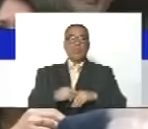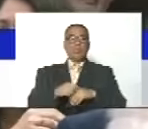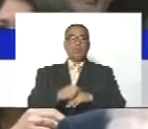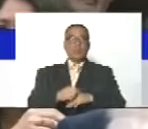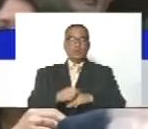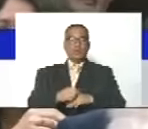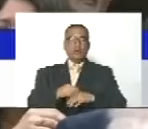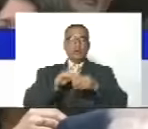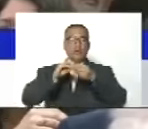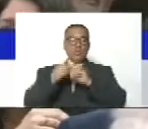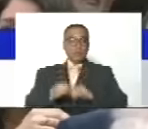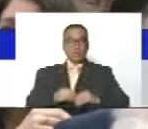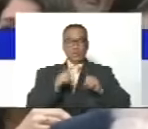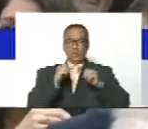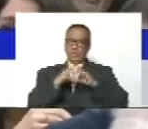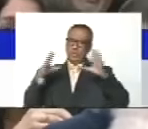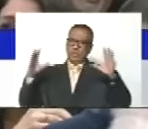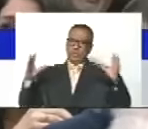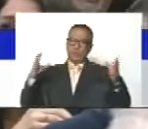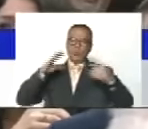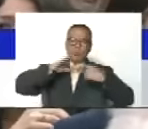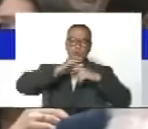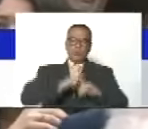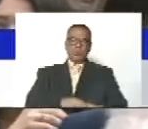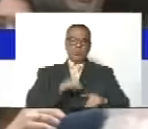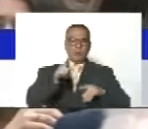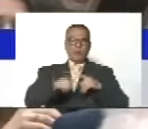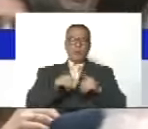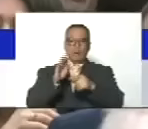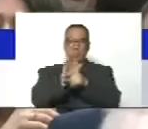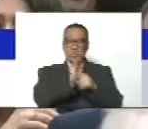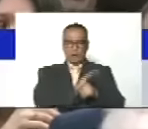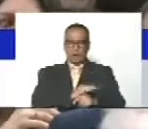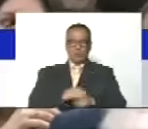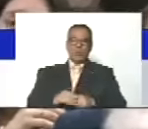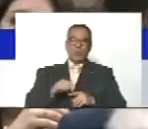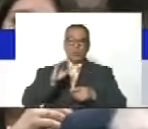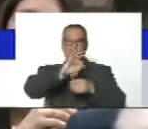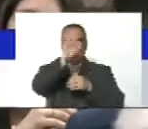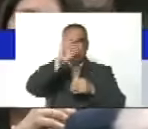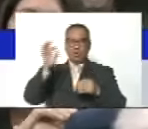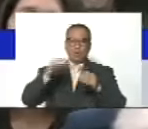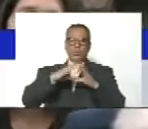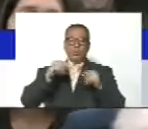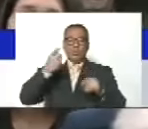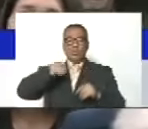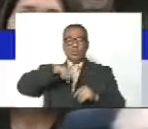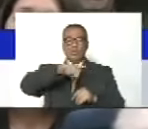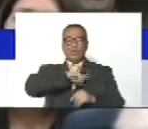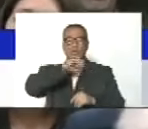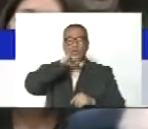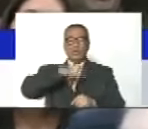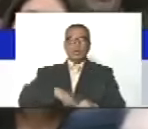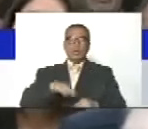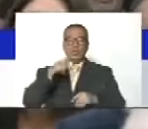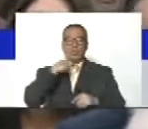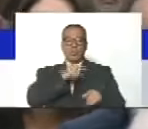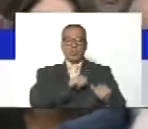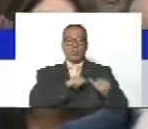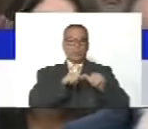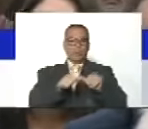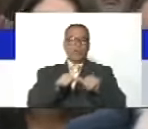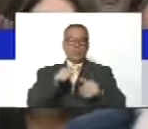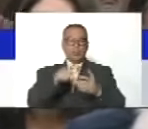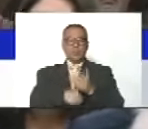reivindicador de los explotados y oprimidos, cultor de nuestra historia y de nuestra identidad